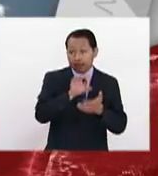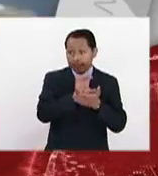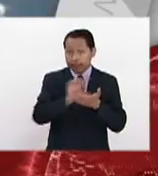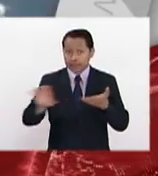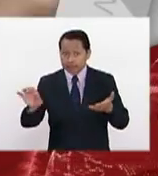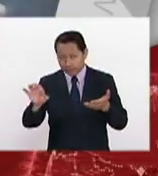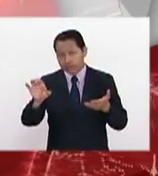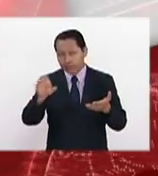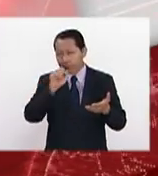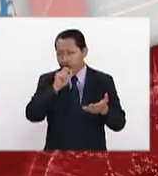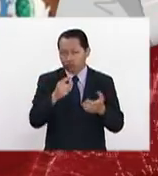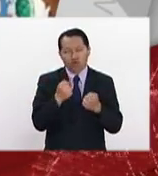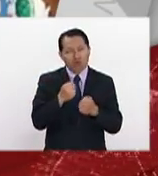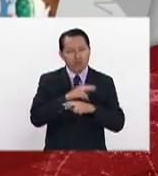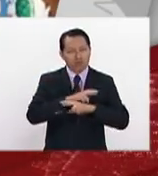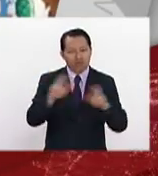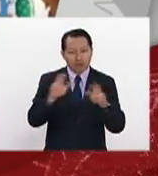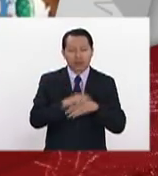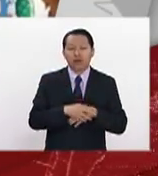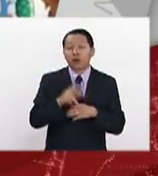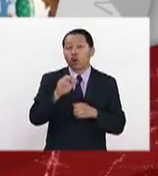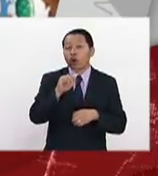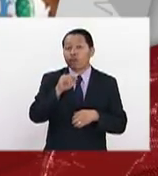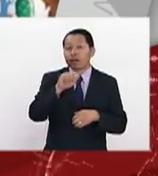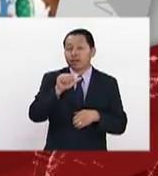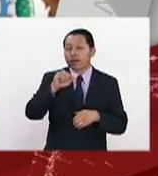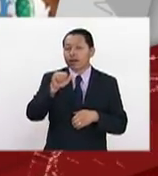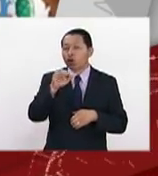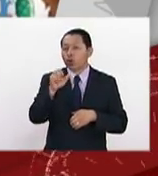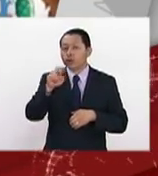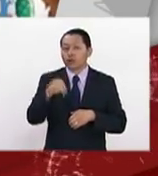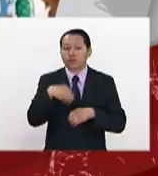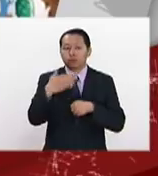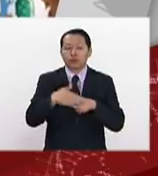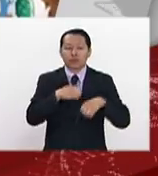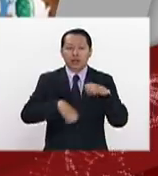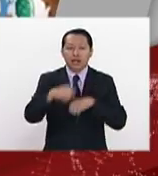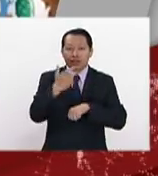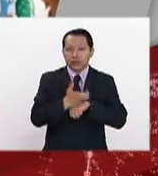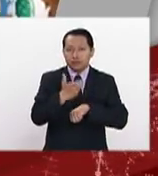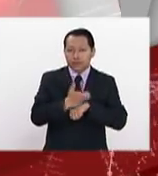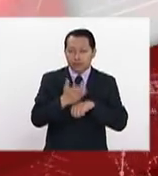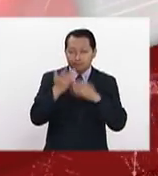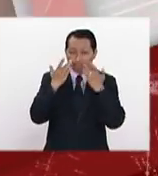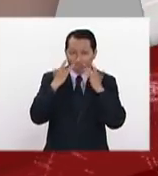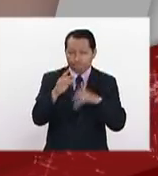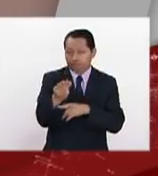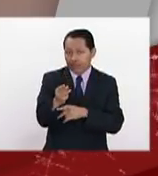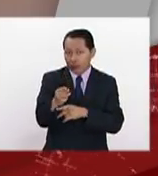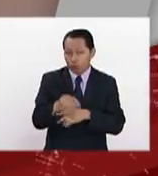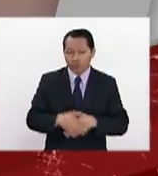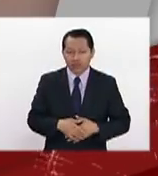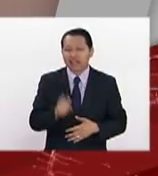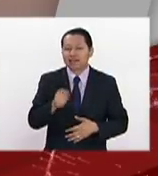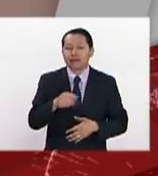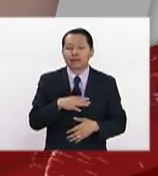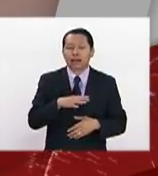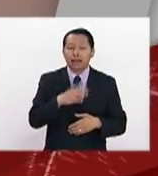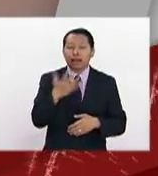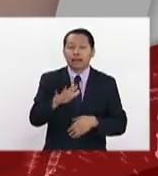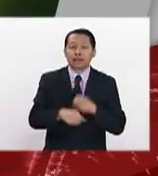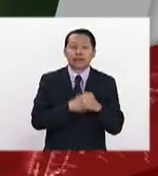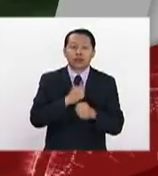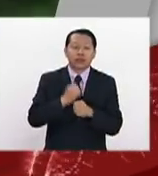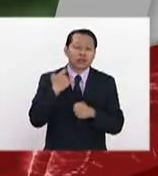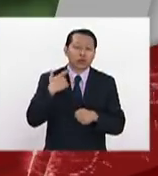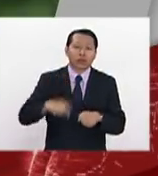romper récord. Roberta Jacobson dejará en mayo la embajada de Estados Unidos. Dictan sentencia de 10 años